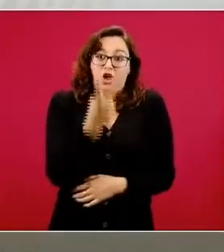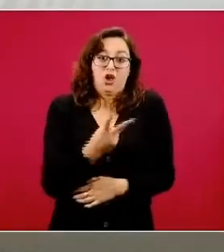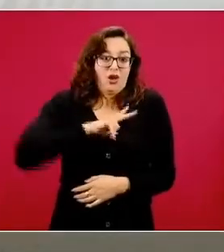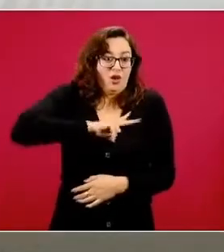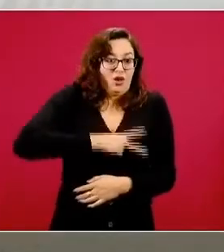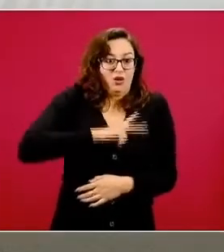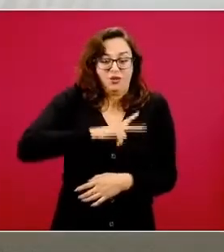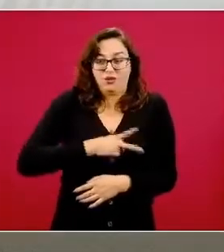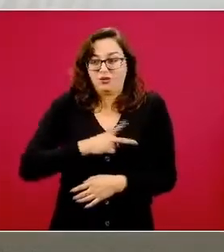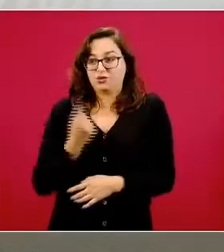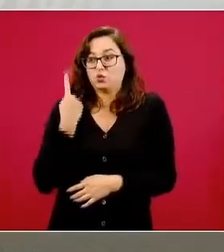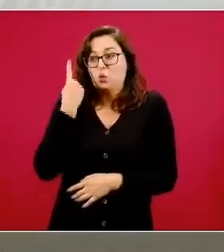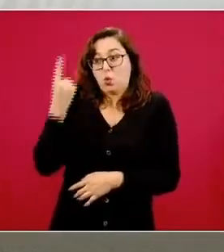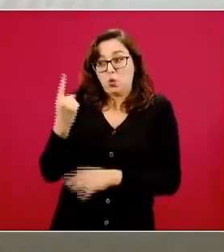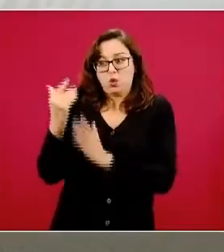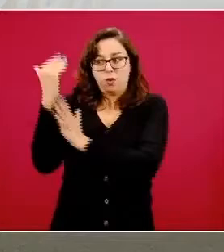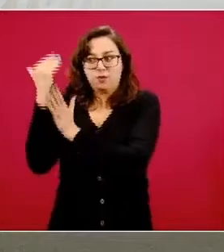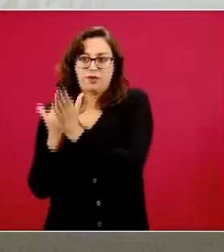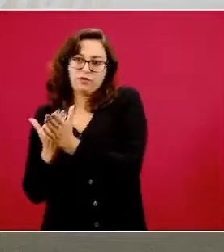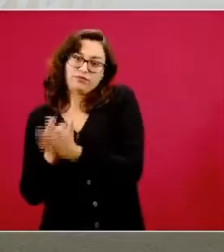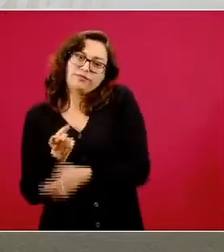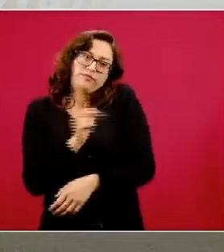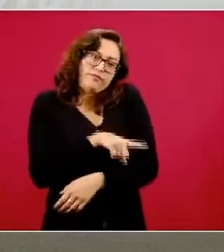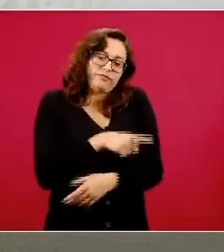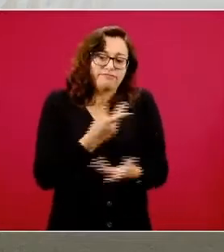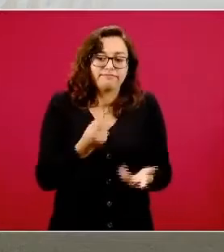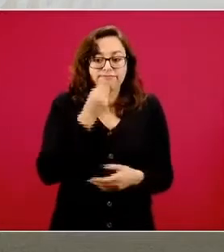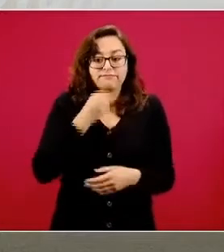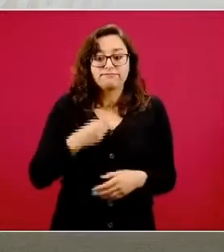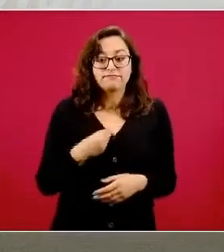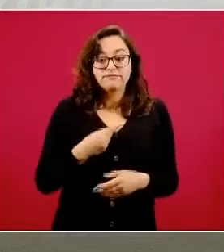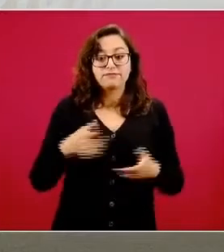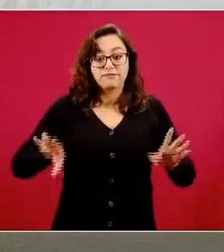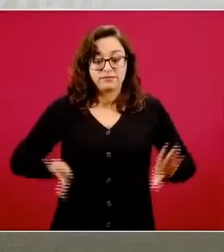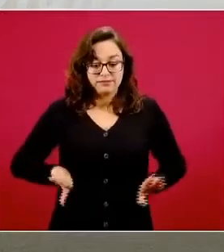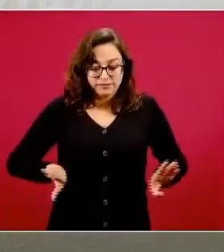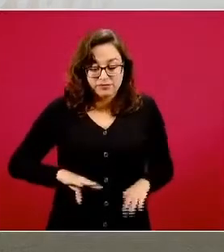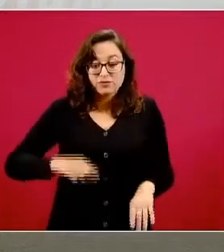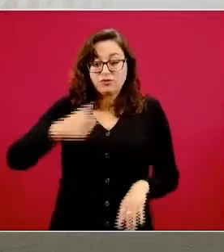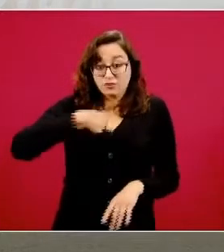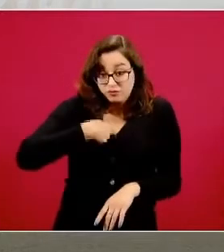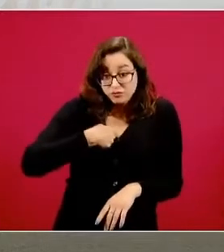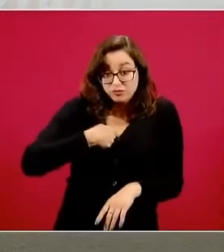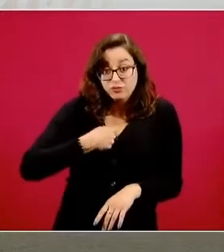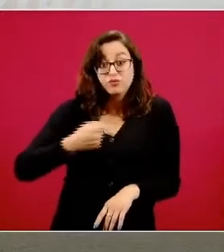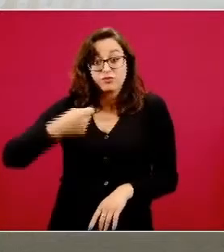dos enfermedades de las que por mis características personales puedo yo